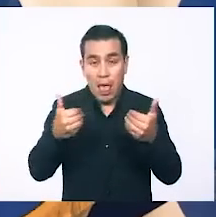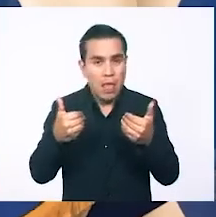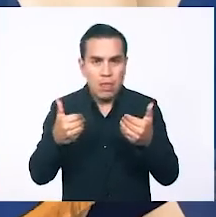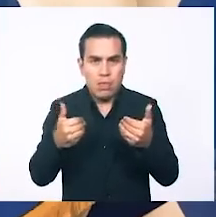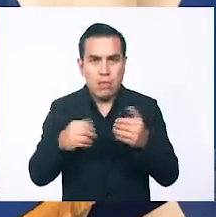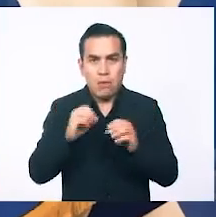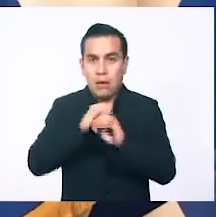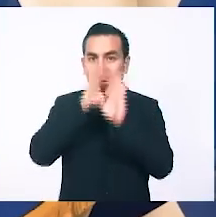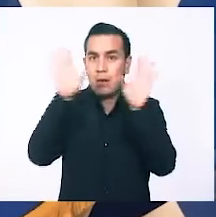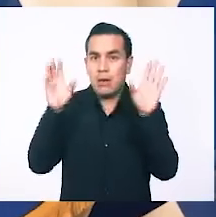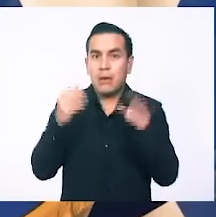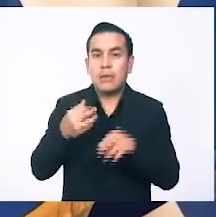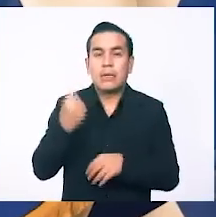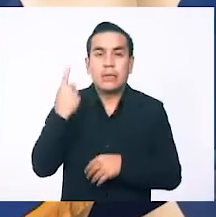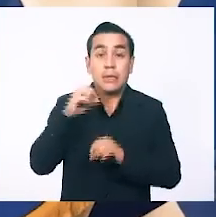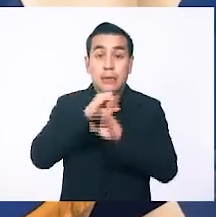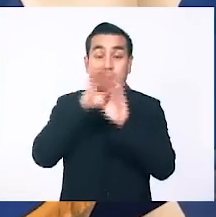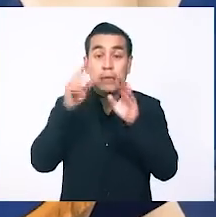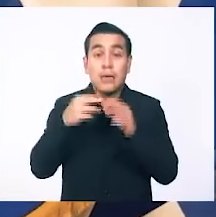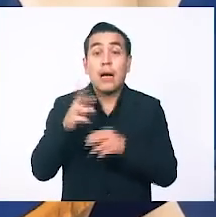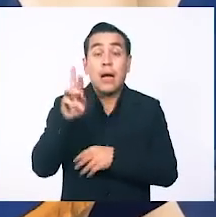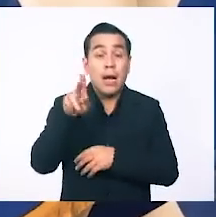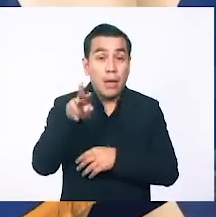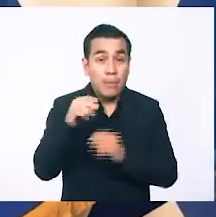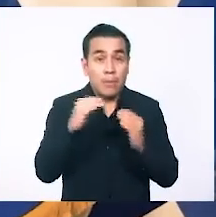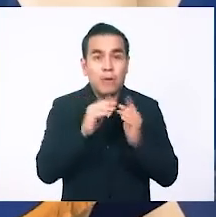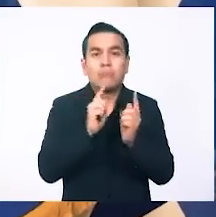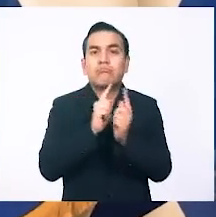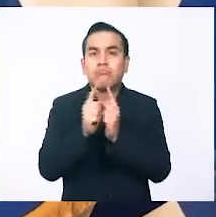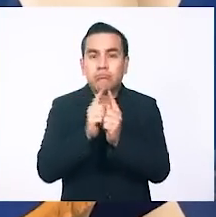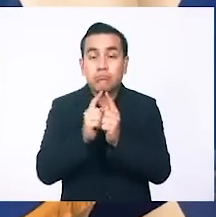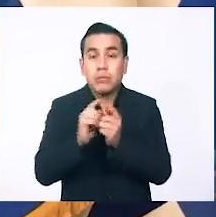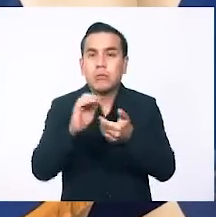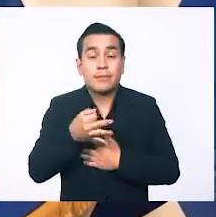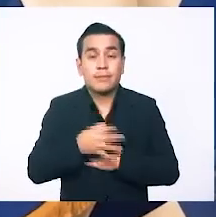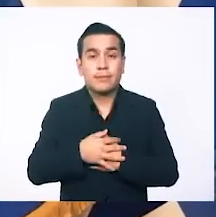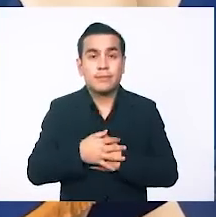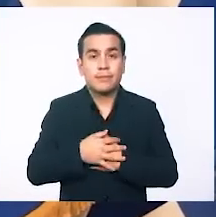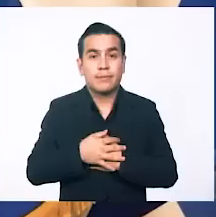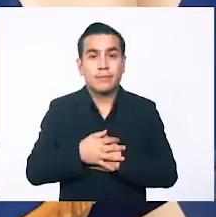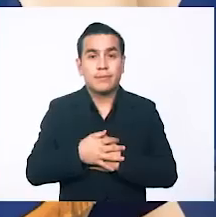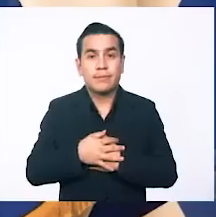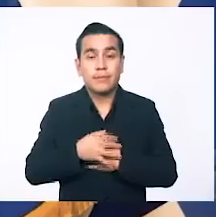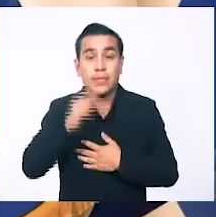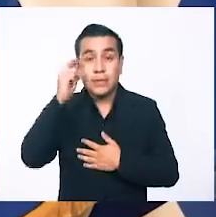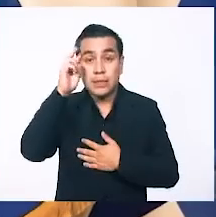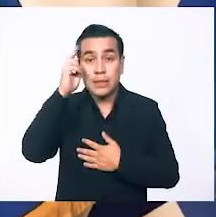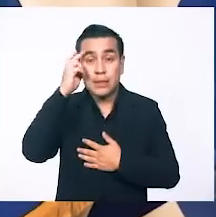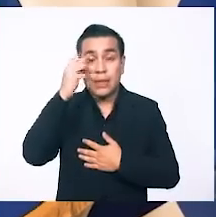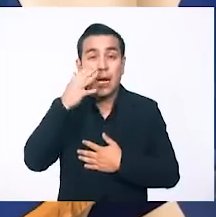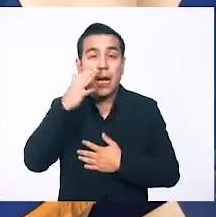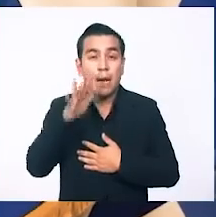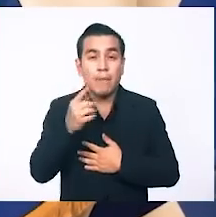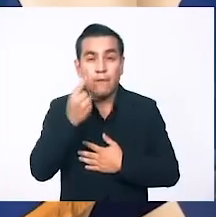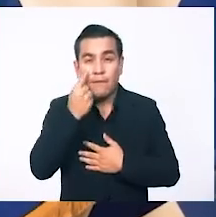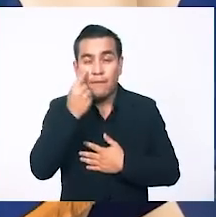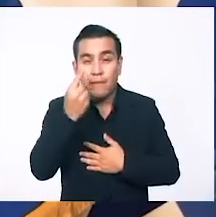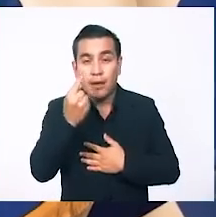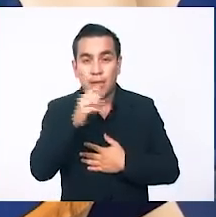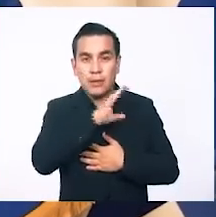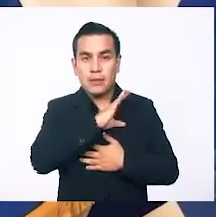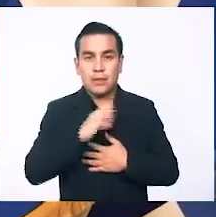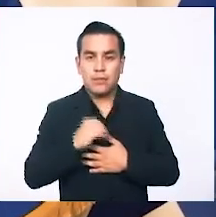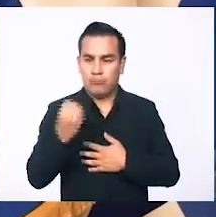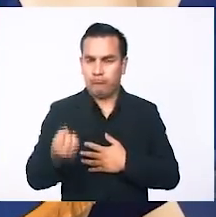parte de la comunidad internacional y somos sus amigos y sus aliados. Y lo hemos demostrado. una cosa, si ustedes ven que El Salvador está haciendo algo